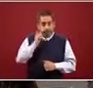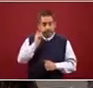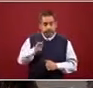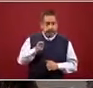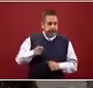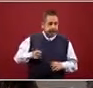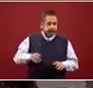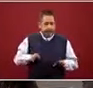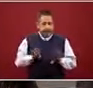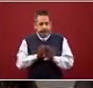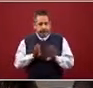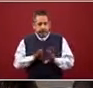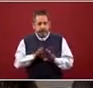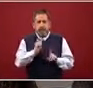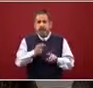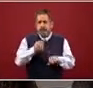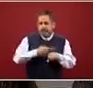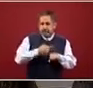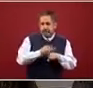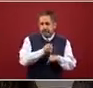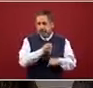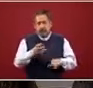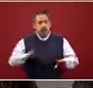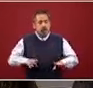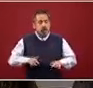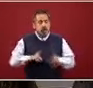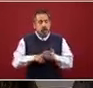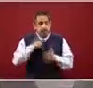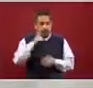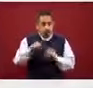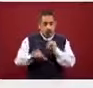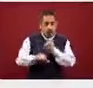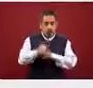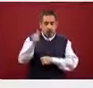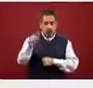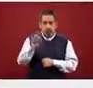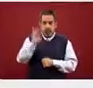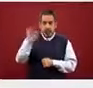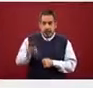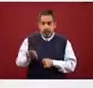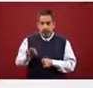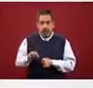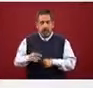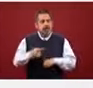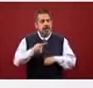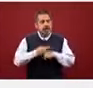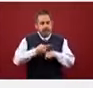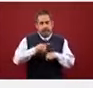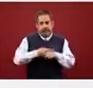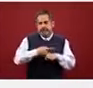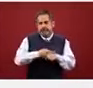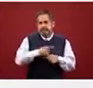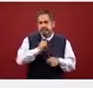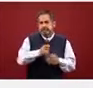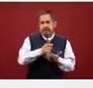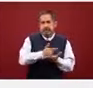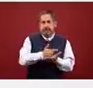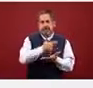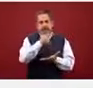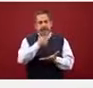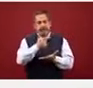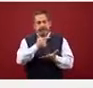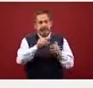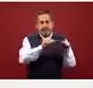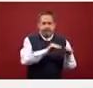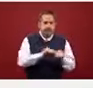casos, tenemos todavía 11% de personas que han tenido enfermedad suficientemente importante como para